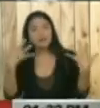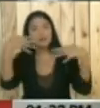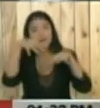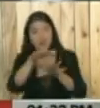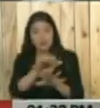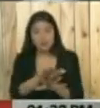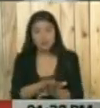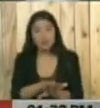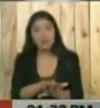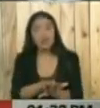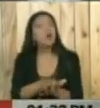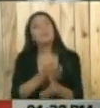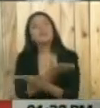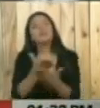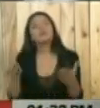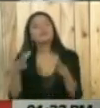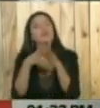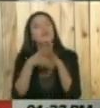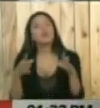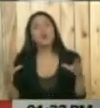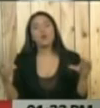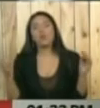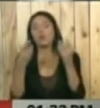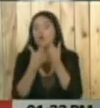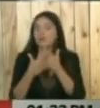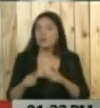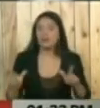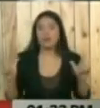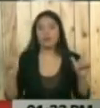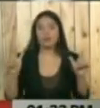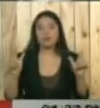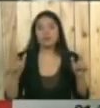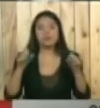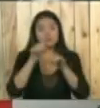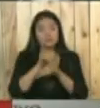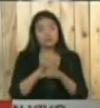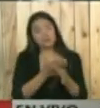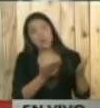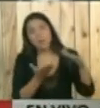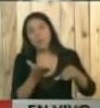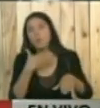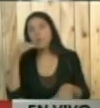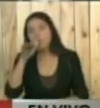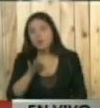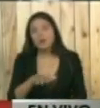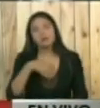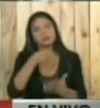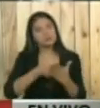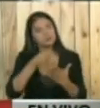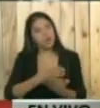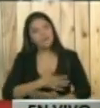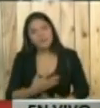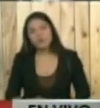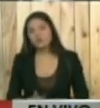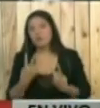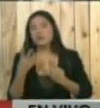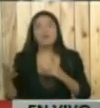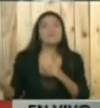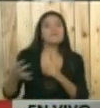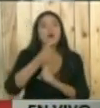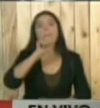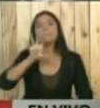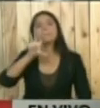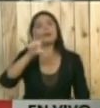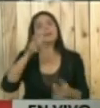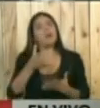emancipación emprendida por nuestros libertadoras y libertadores que derramaron su sangre y dedicaron sus vidas por alcanzar una patria